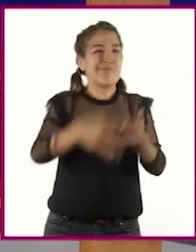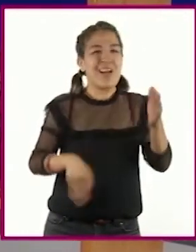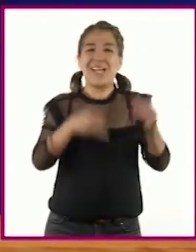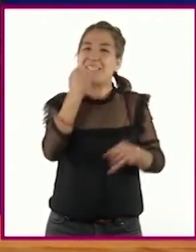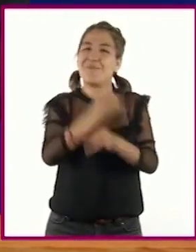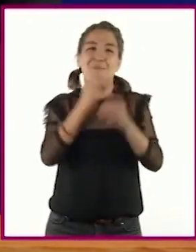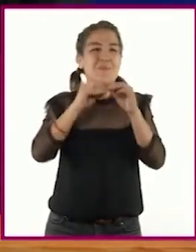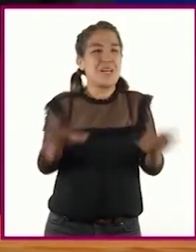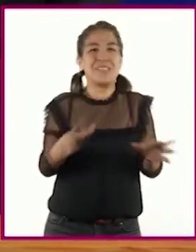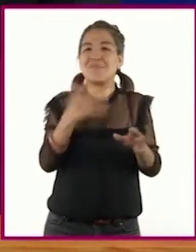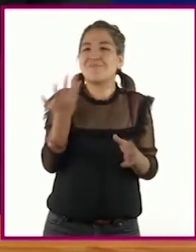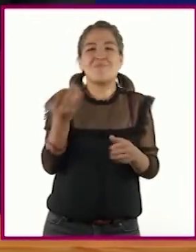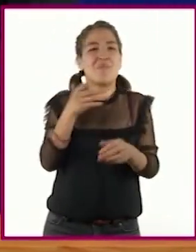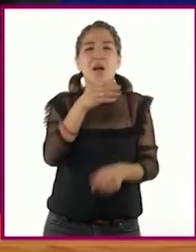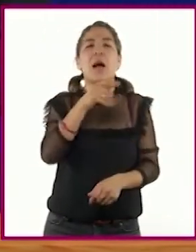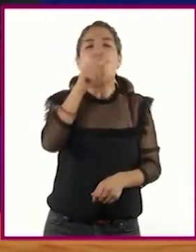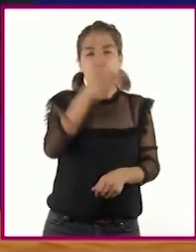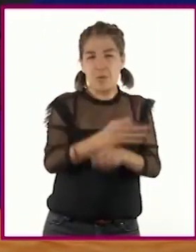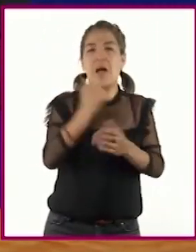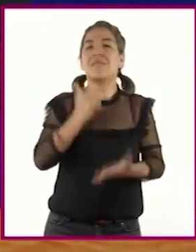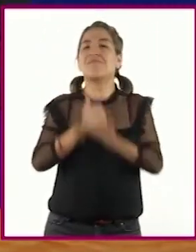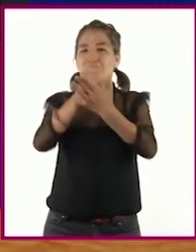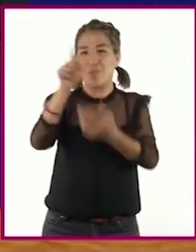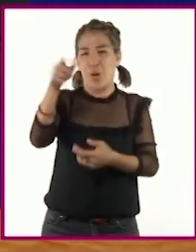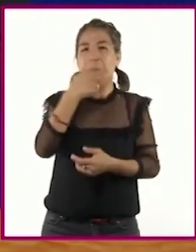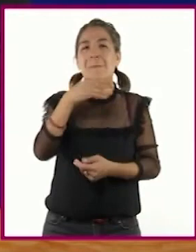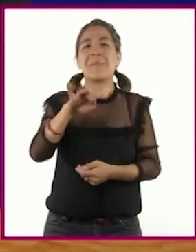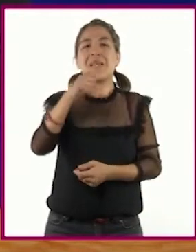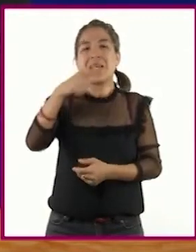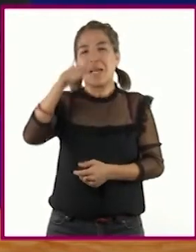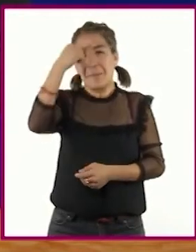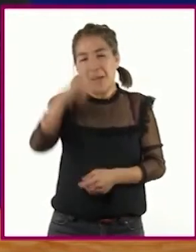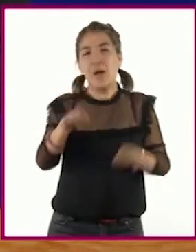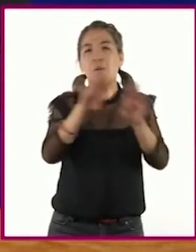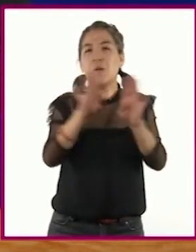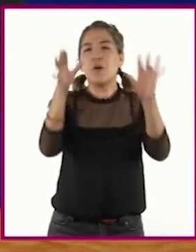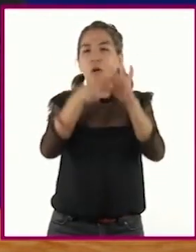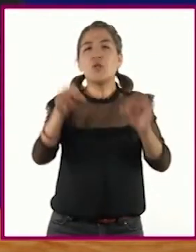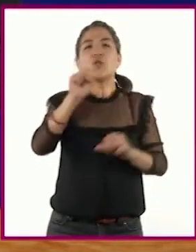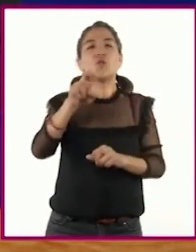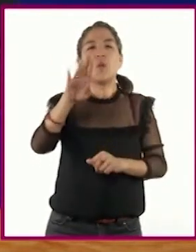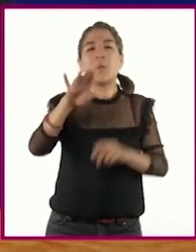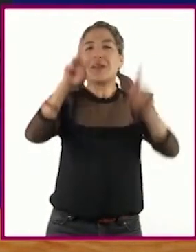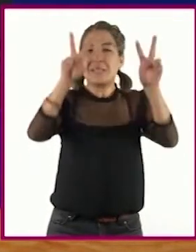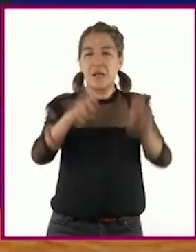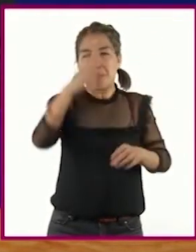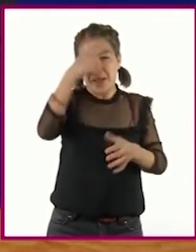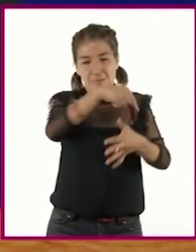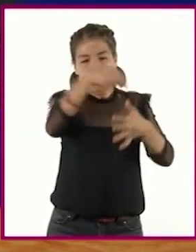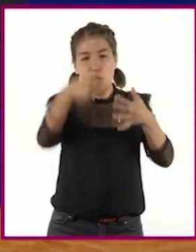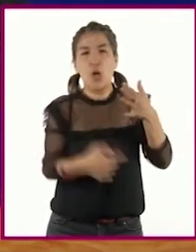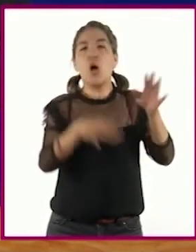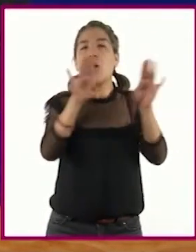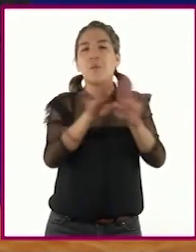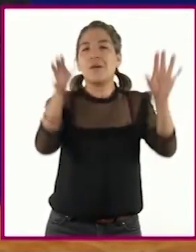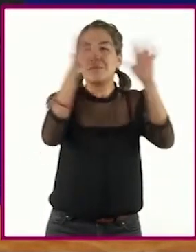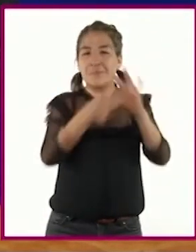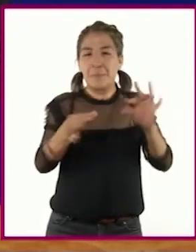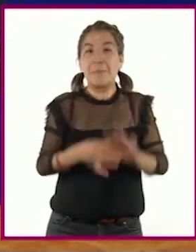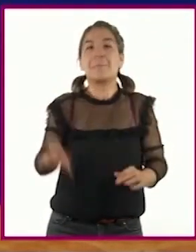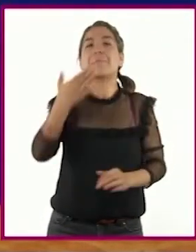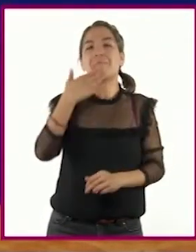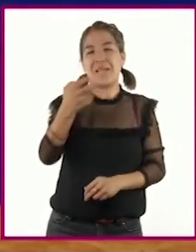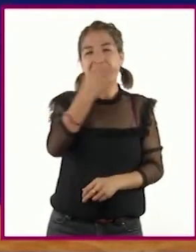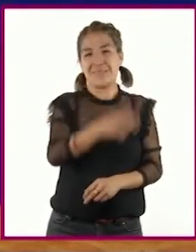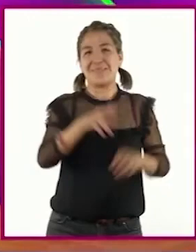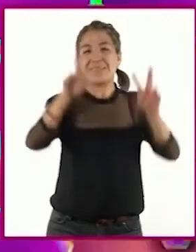contexto. Ayudemos a Miguel a poner en orden sus subtemas para que le proporcionen un desarrollo exitoso a